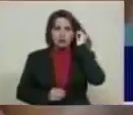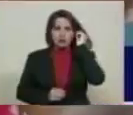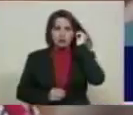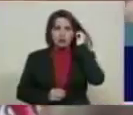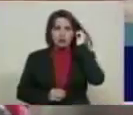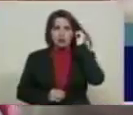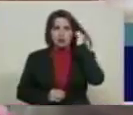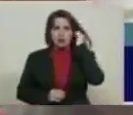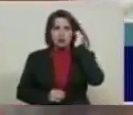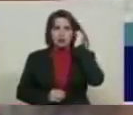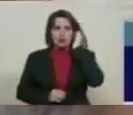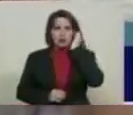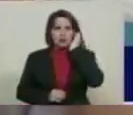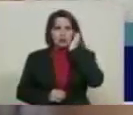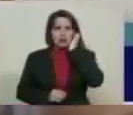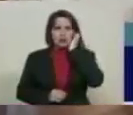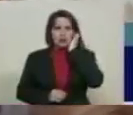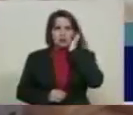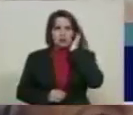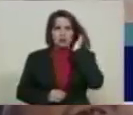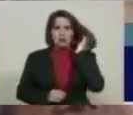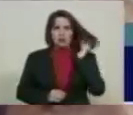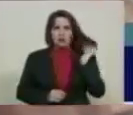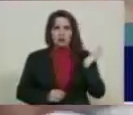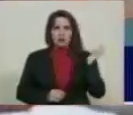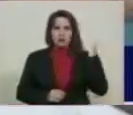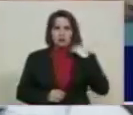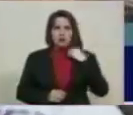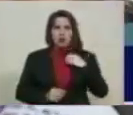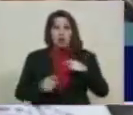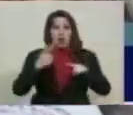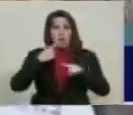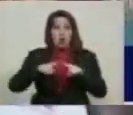perdió la oportunidad de su vida.